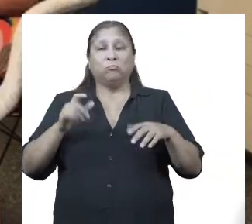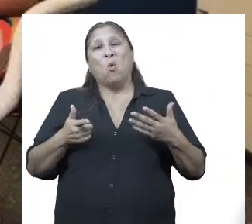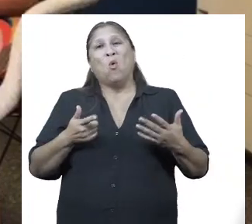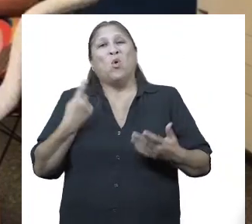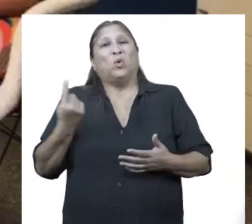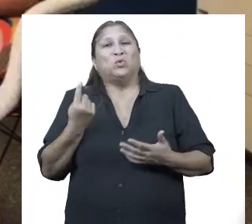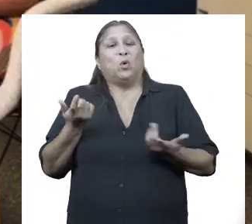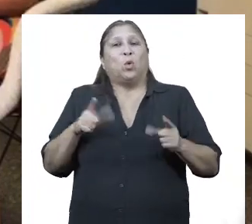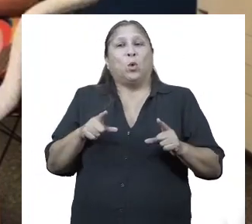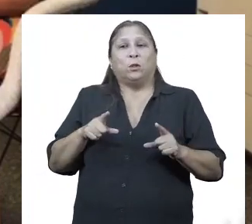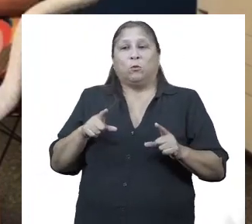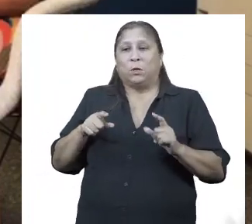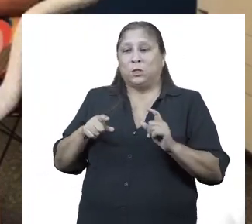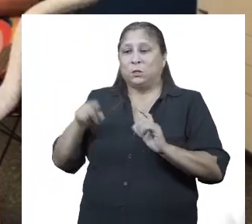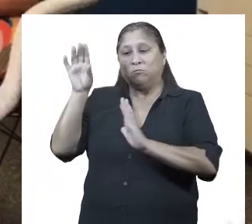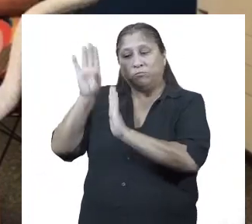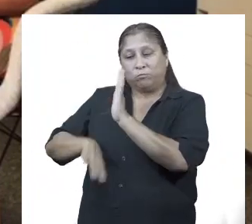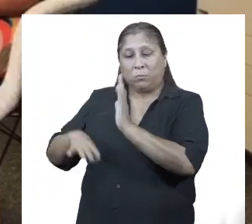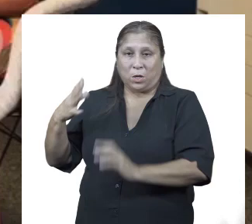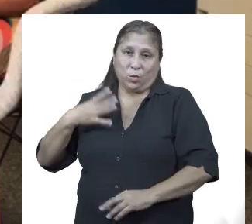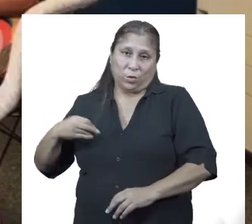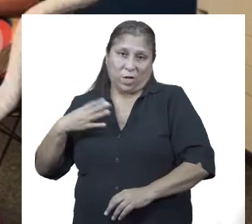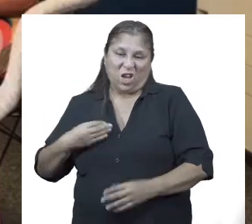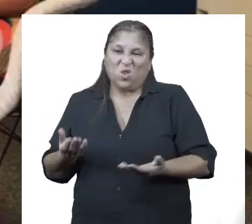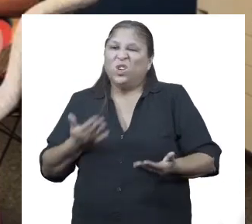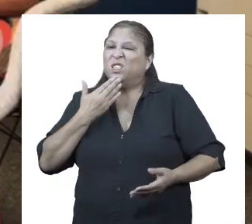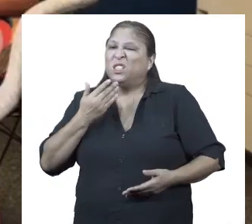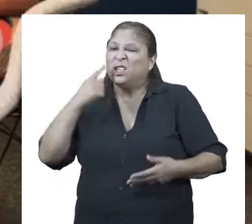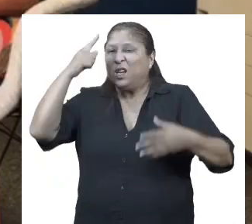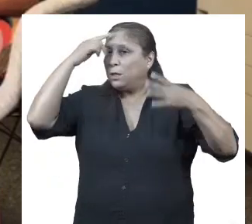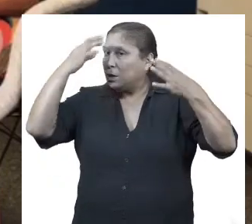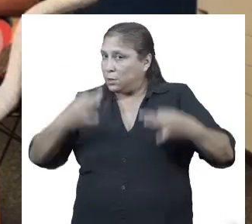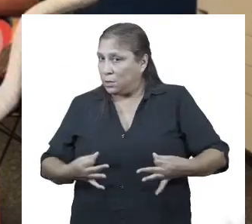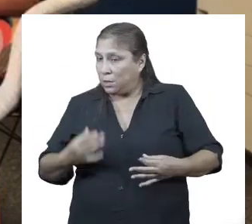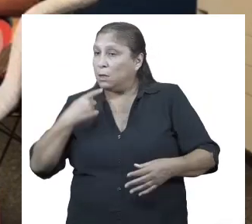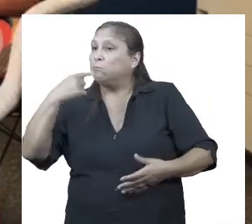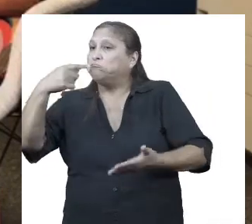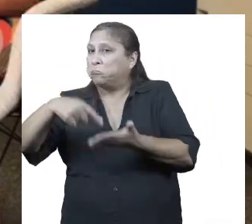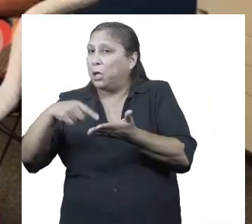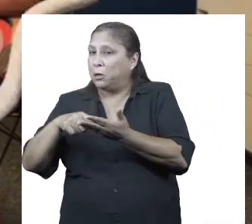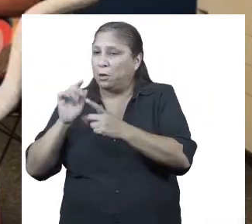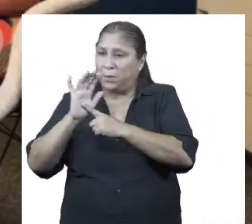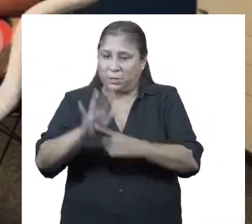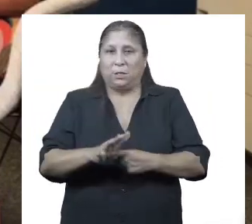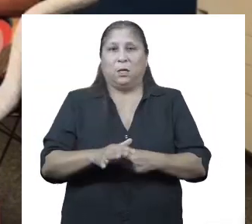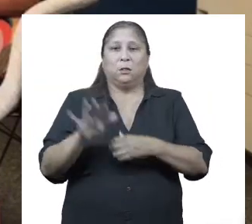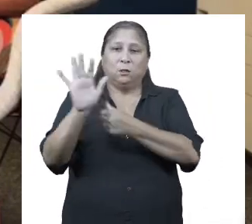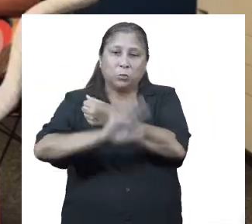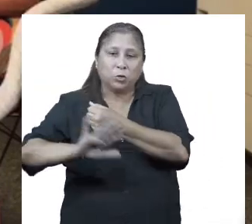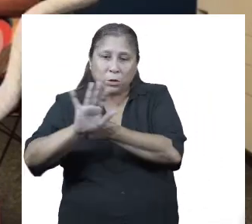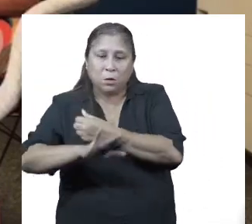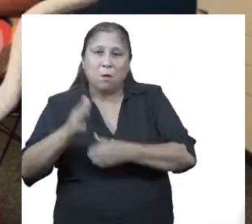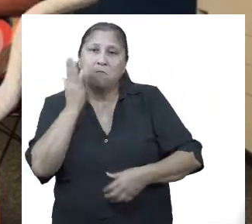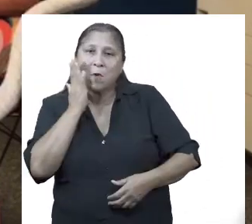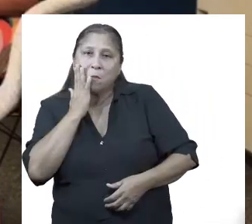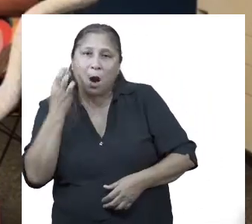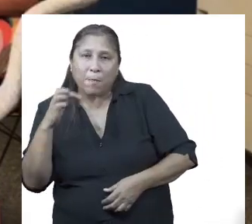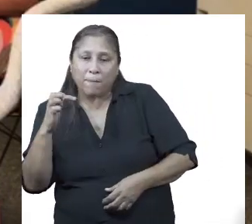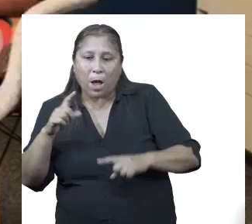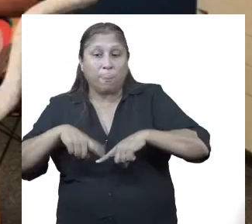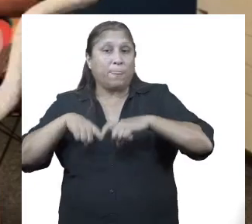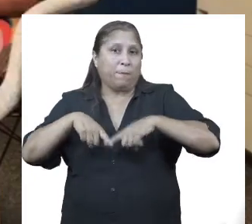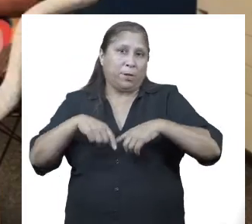vegetativo, cuando la persona, por ejemplo, es menor de edad. ¿Quién va a decidir sobre esa persona? Bueno, están los representantes legales, los tutores, los padres, dependerá de